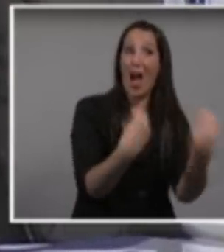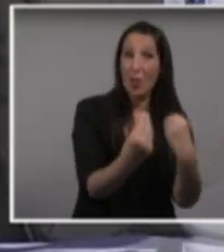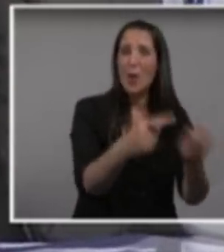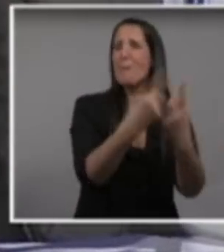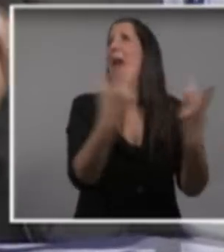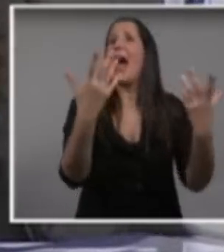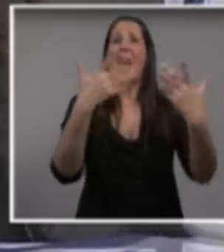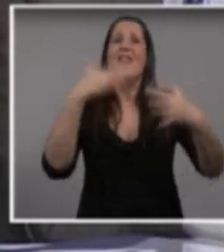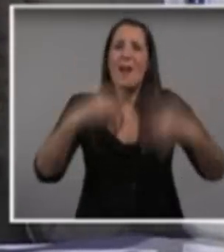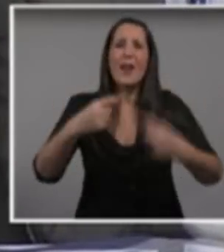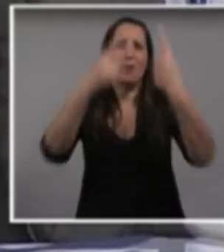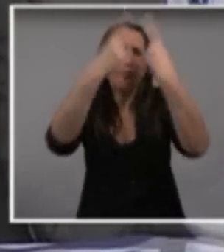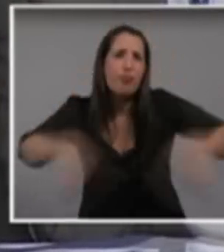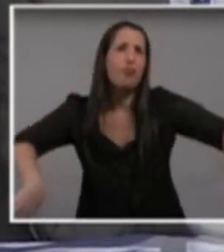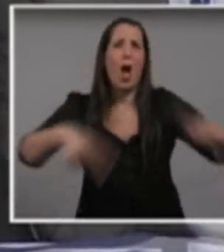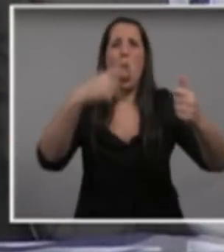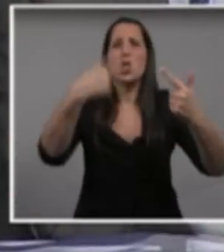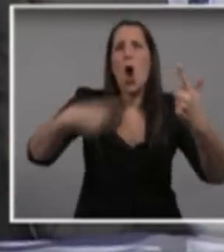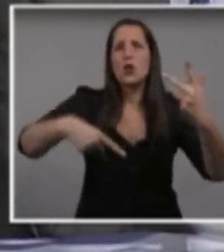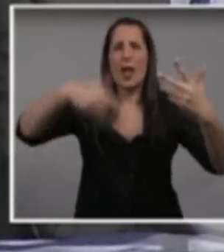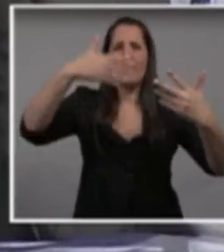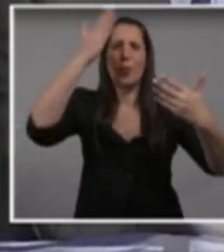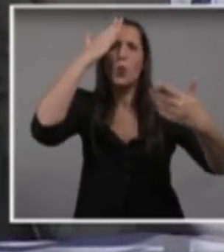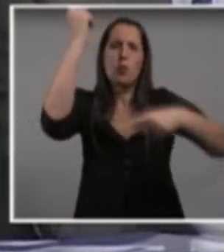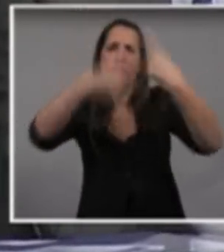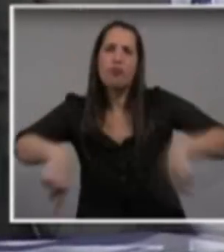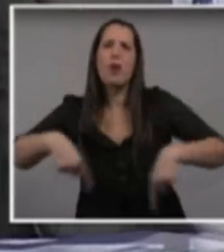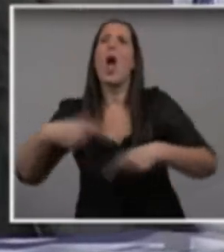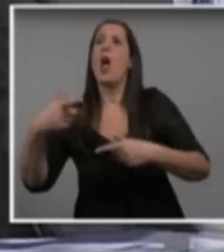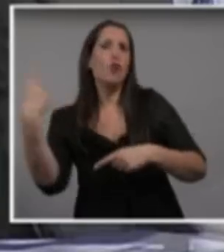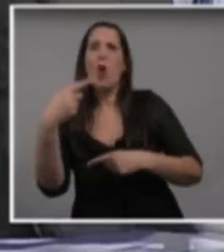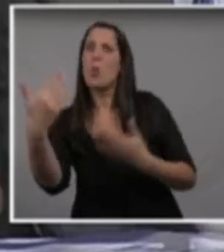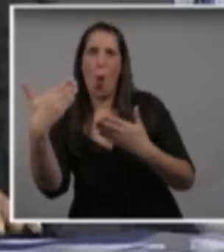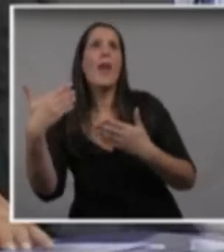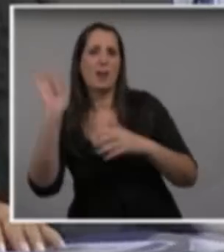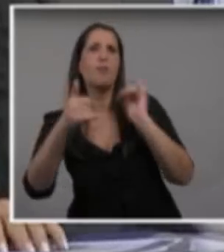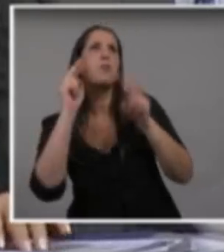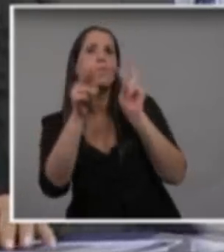el acceso al conocimiento y a los bienes culturales. Y no quiero,